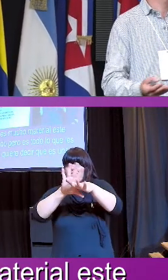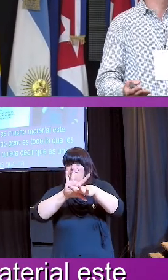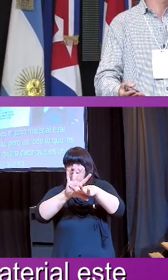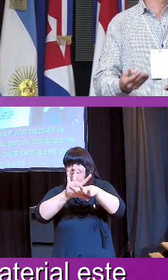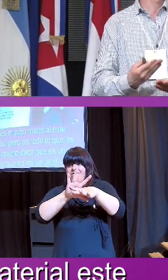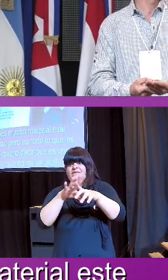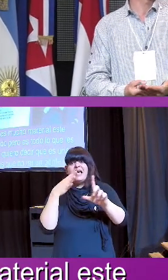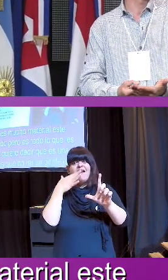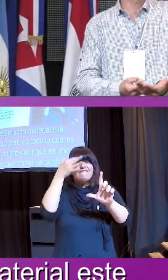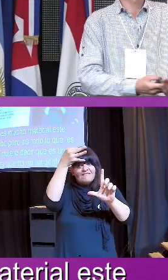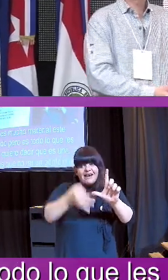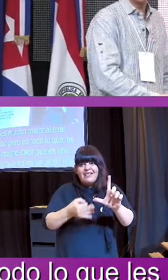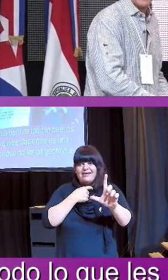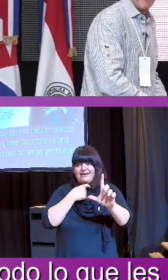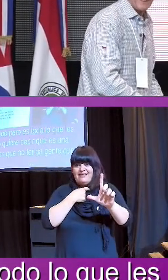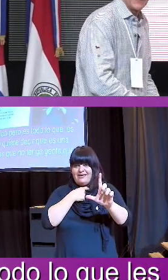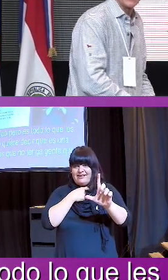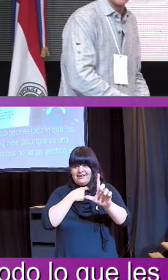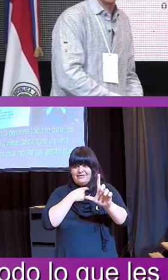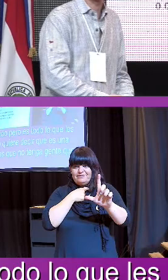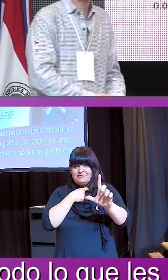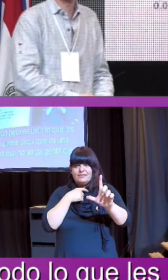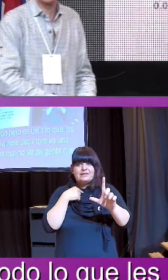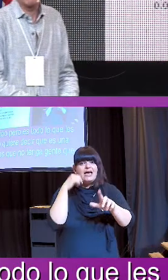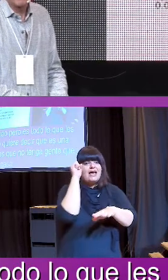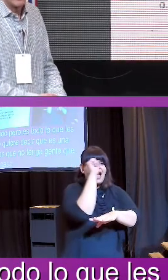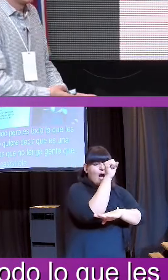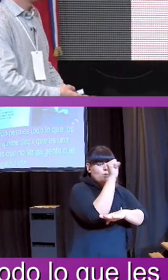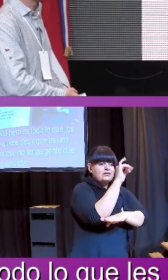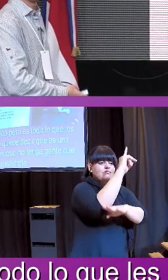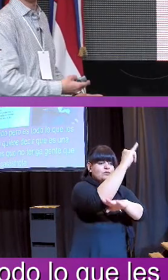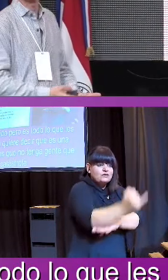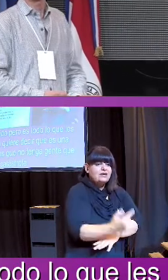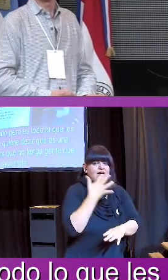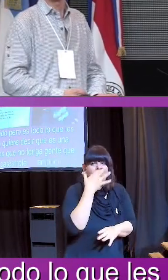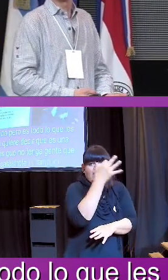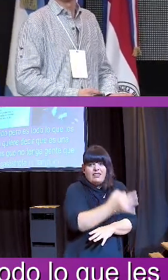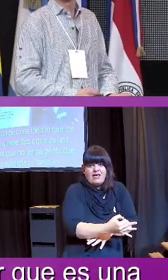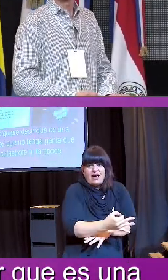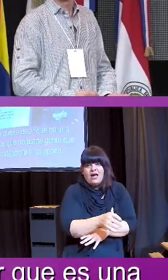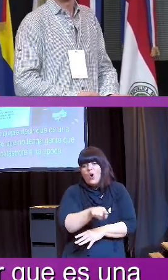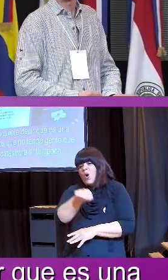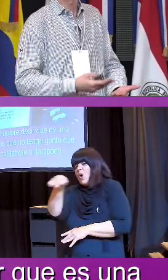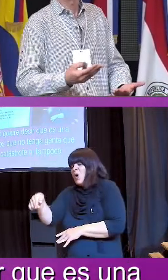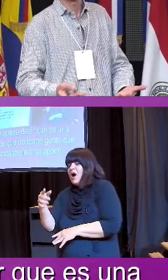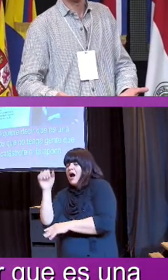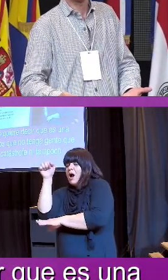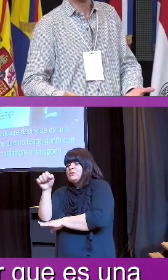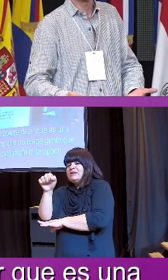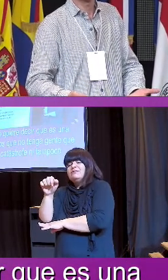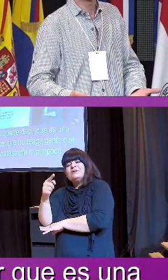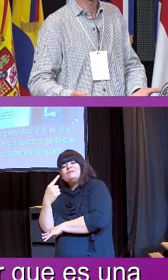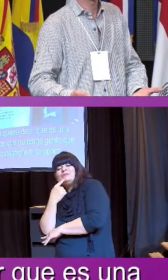gente que puntúa autismo y después no tiene, ¿sí? Que sería una catástrofe. Ni tampoco falsos positivos, ¿sí?